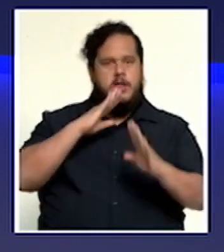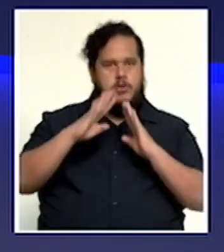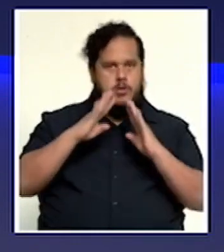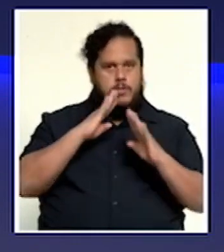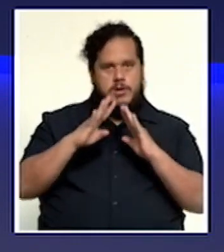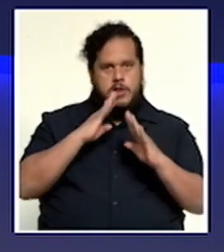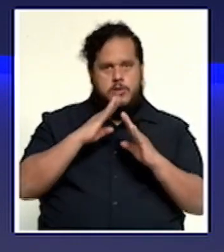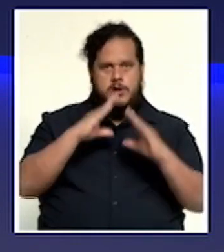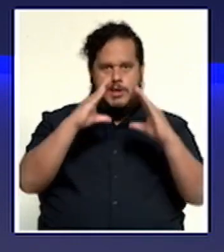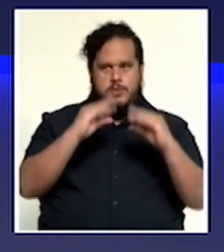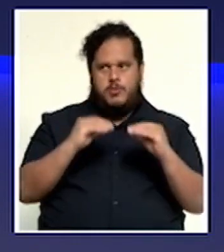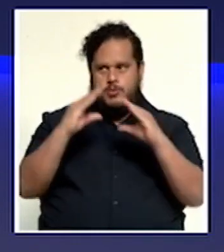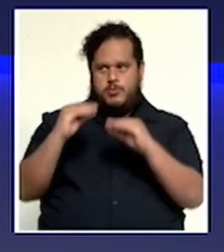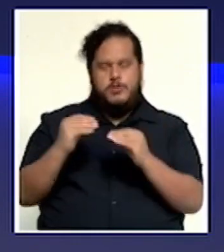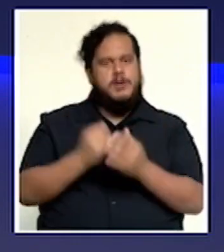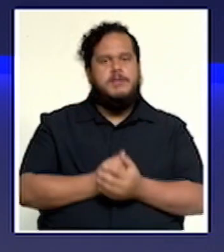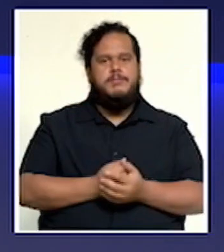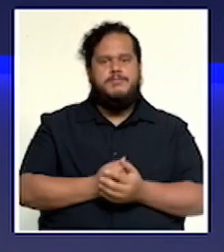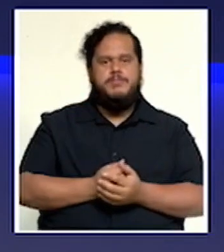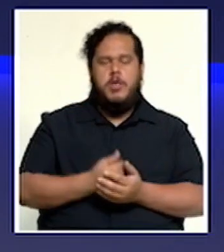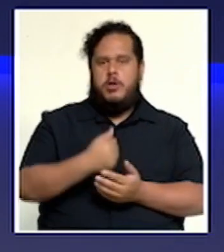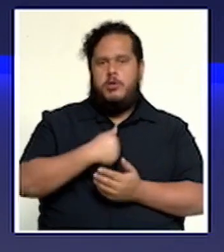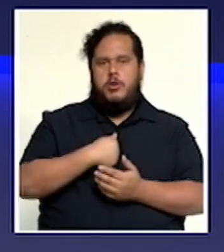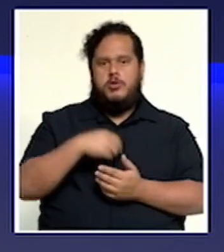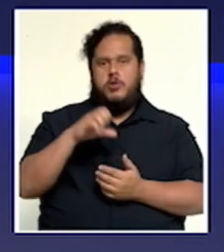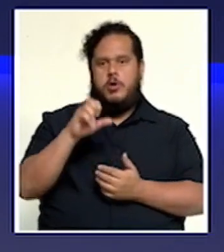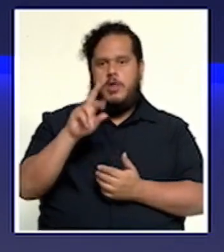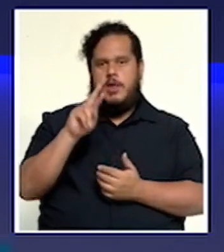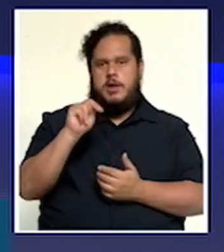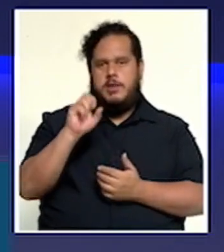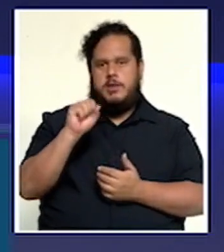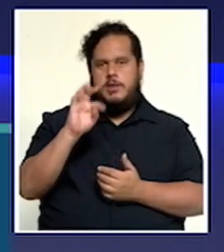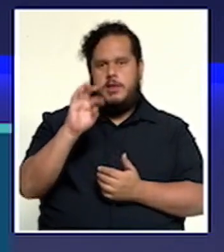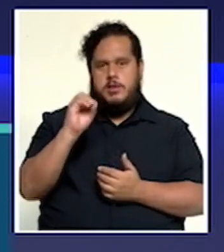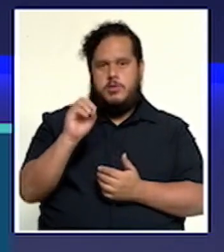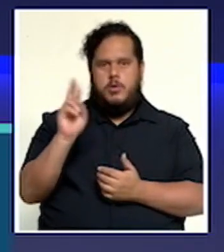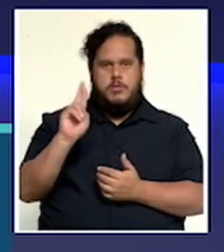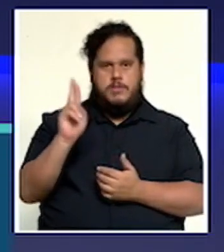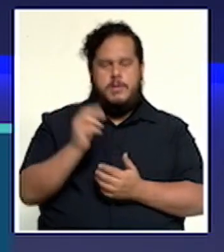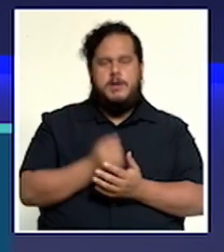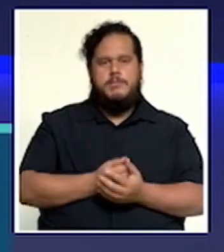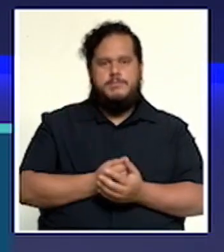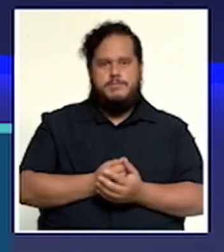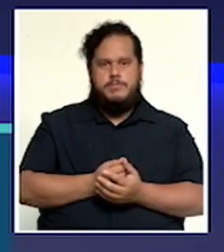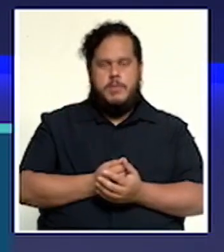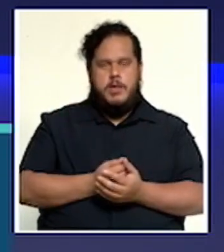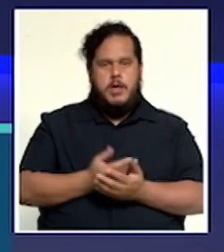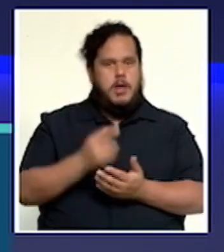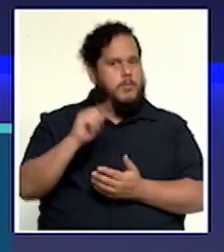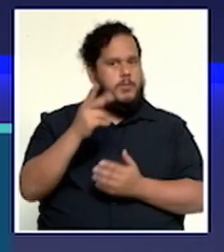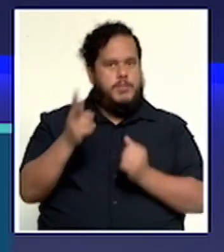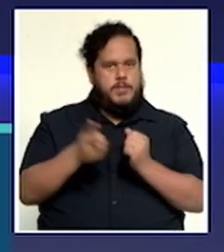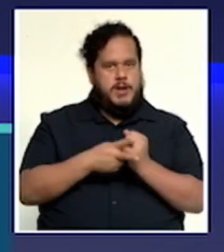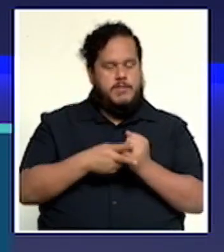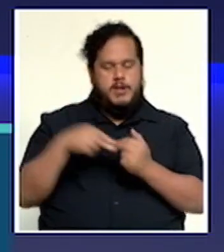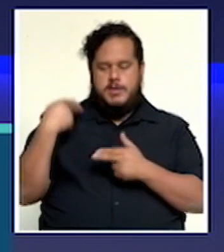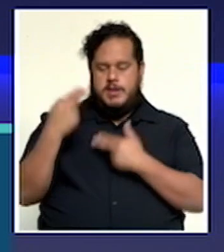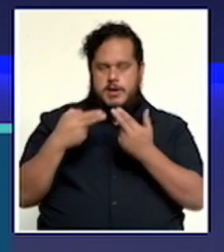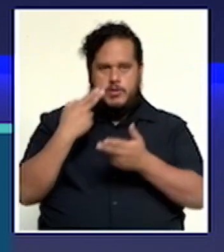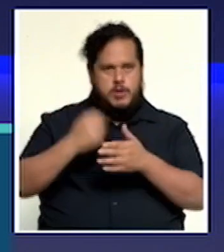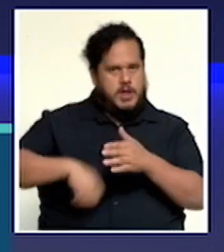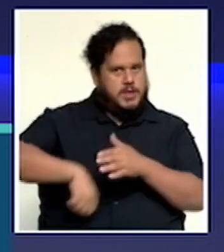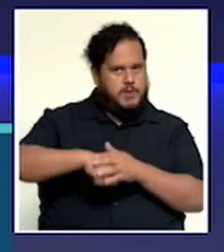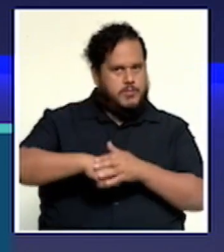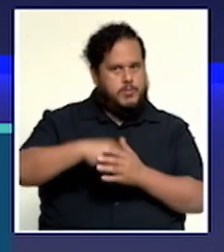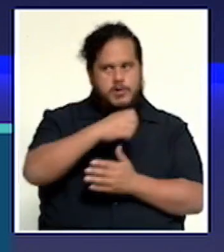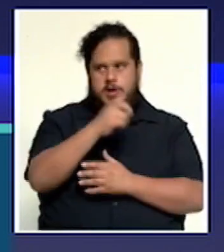conversaciones nocturnas. Soy Ernesto Rivera. Por primera vez en la historia del fútbol de